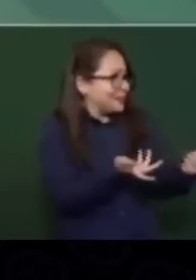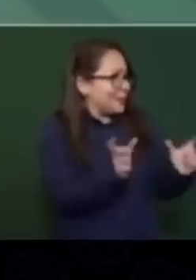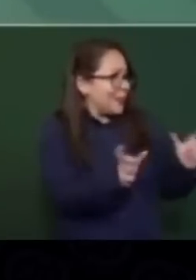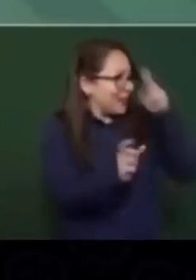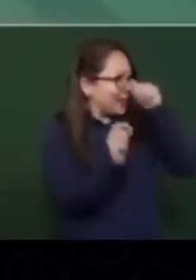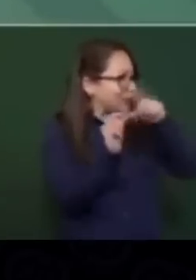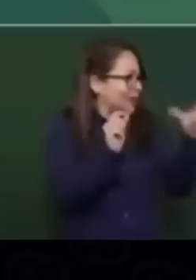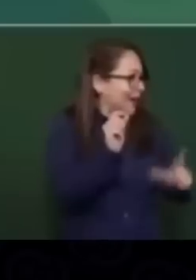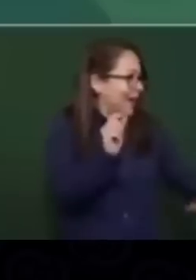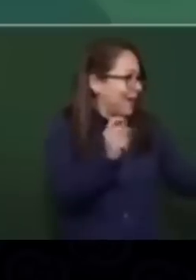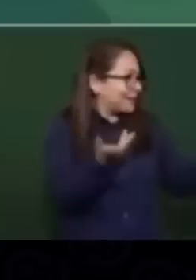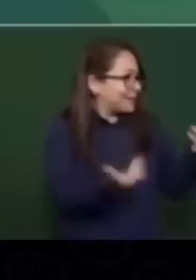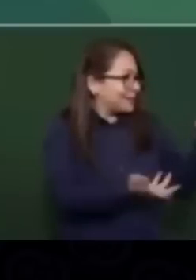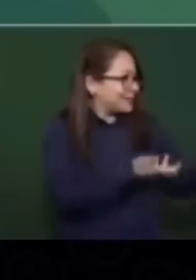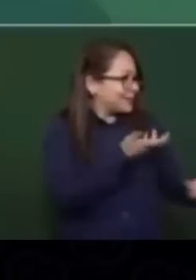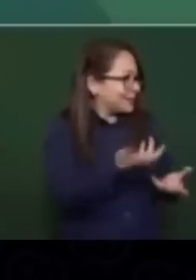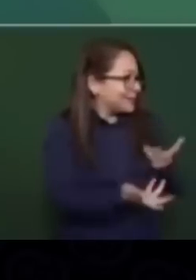Nacional,